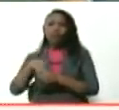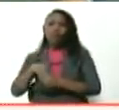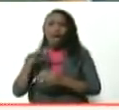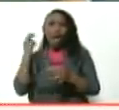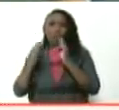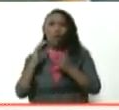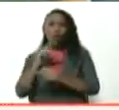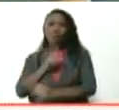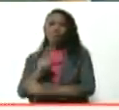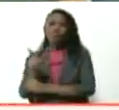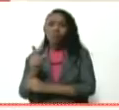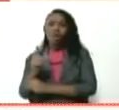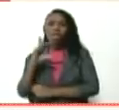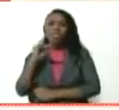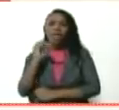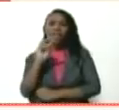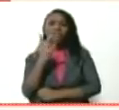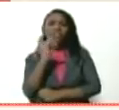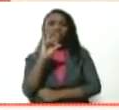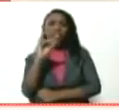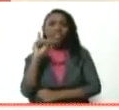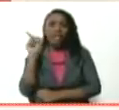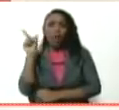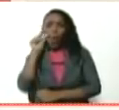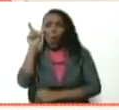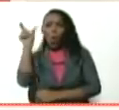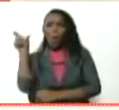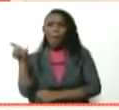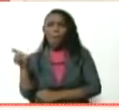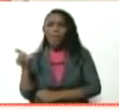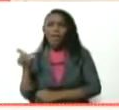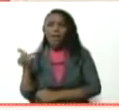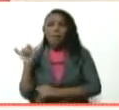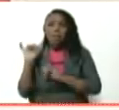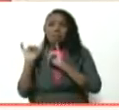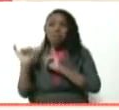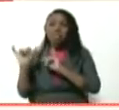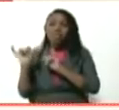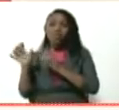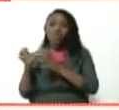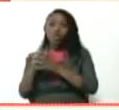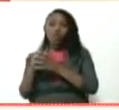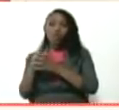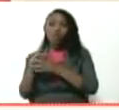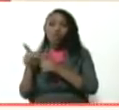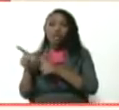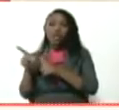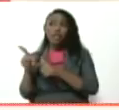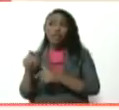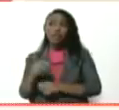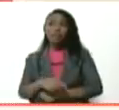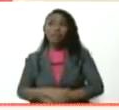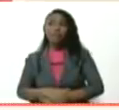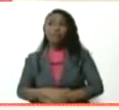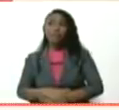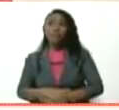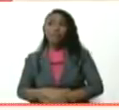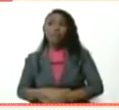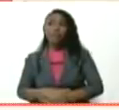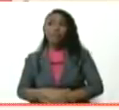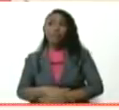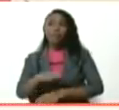acusado contra mi papá fue David Morales Bello. El mismo de la tribu de esta Morales Bello. Y